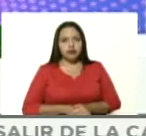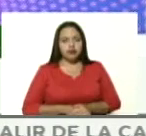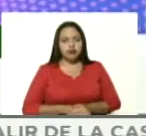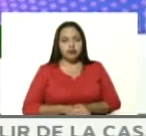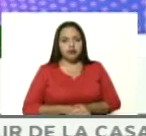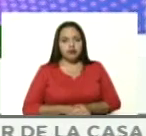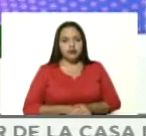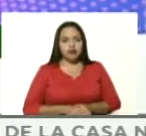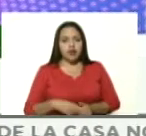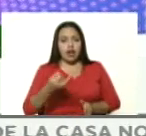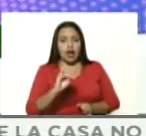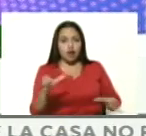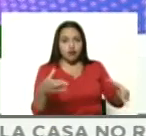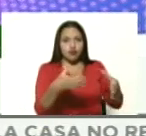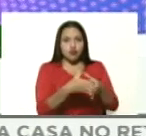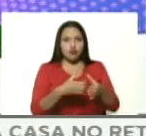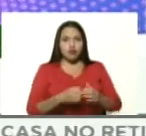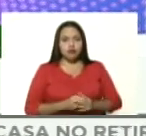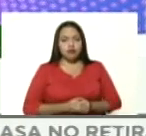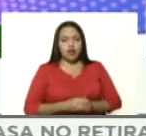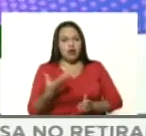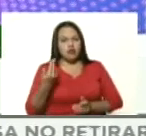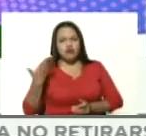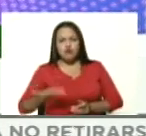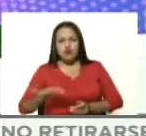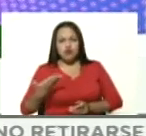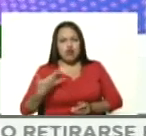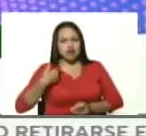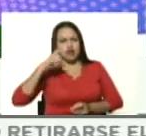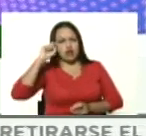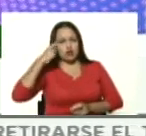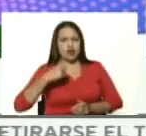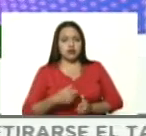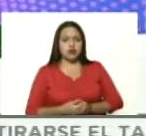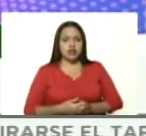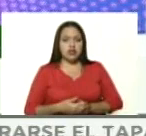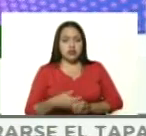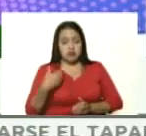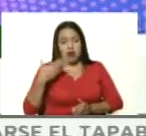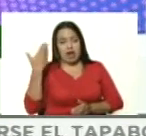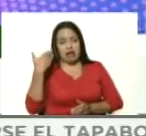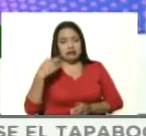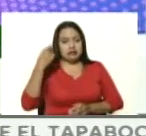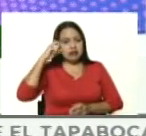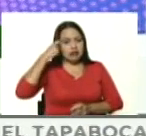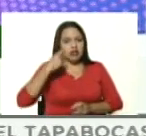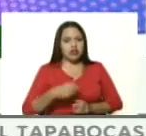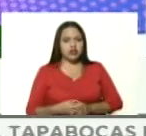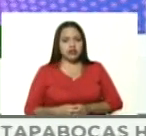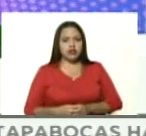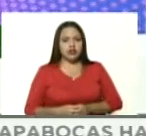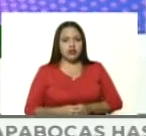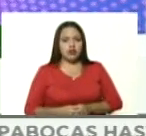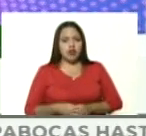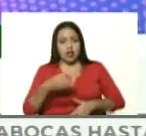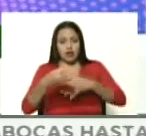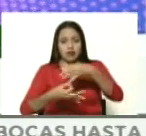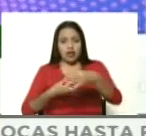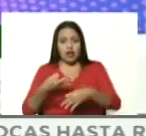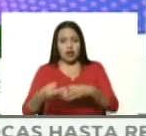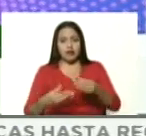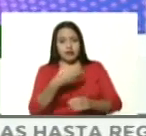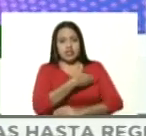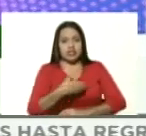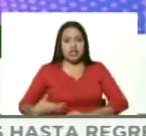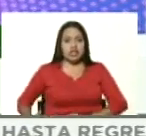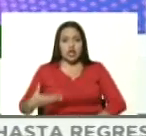Hubo una cumbre paradigmática muy importante que la recuerdo, la estaba recordando, mientras hablaba el comandante presidente Daniel Ortega,